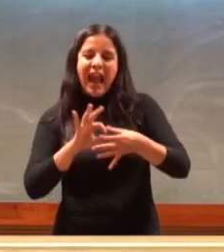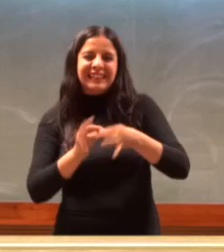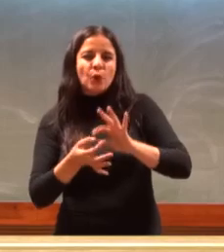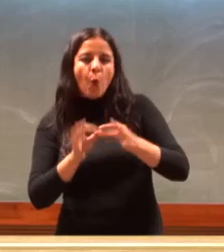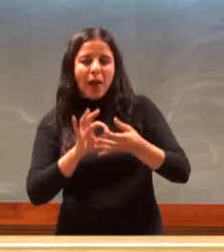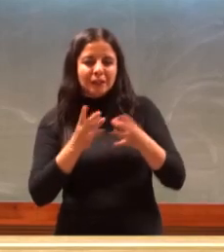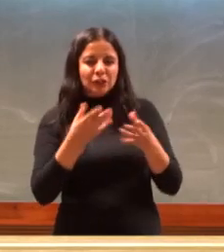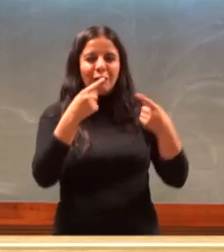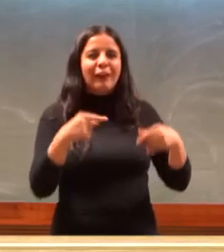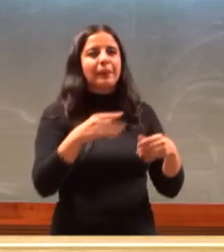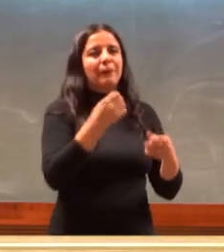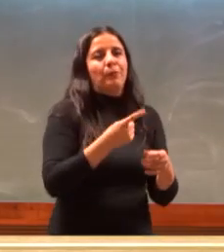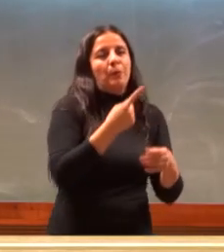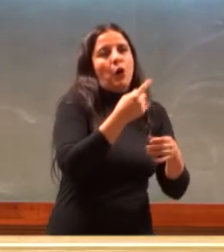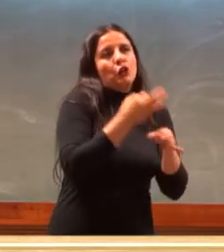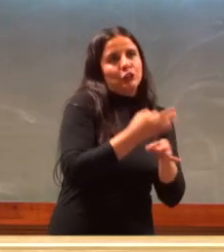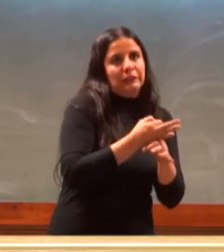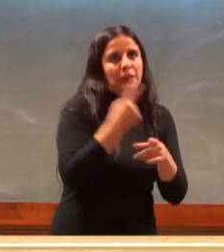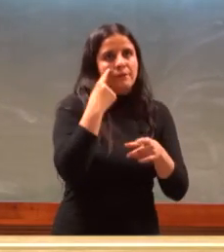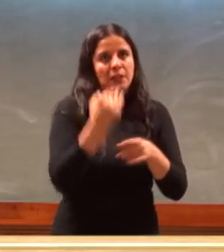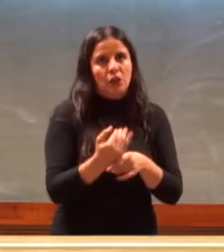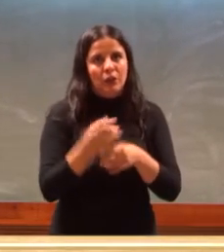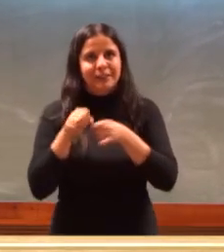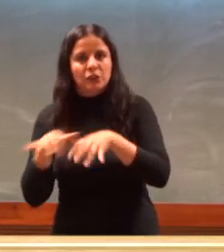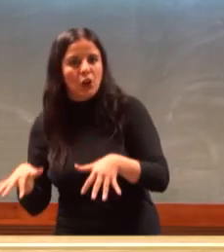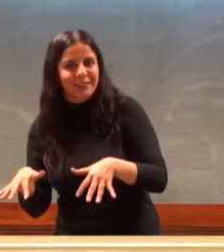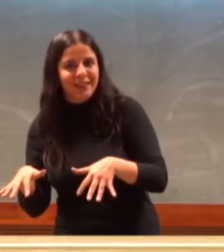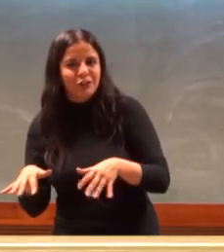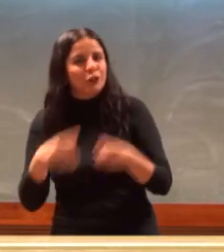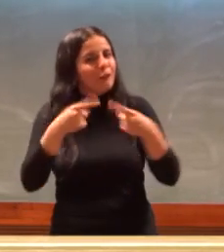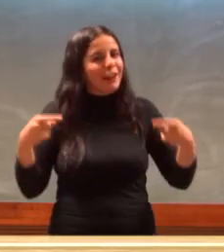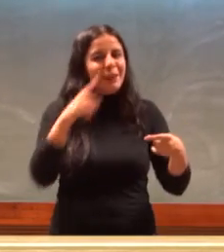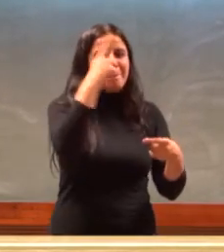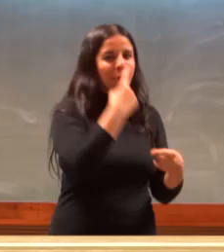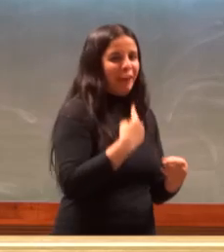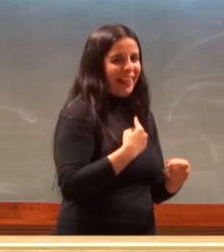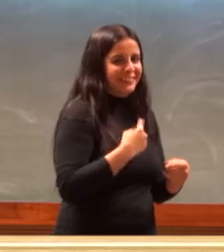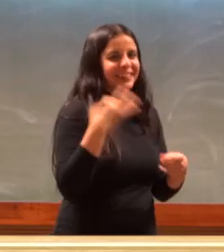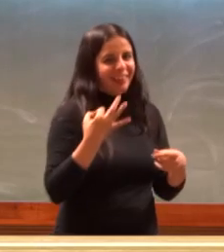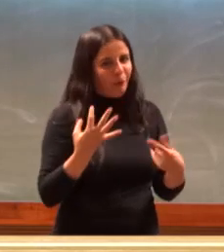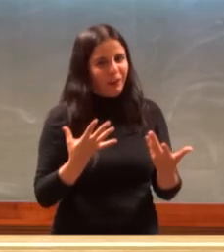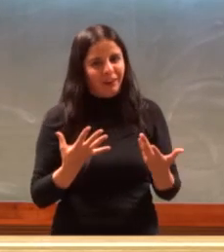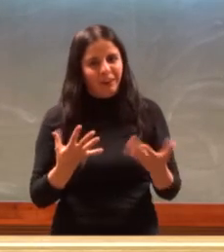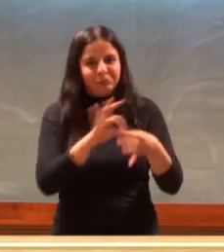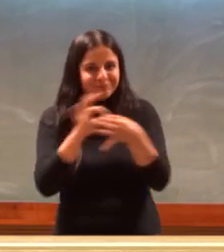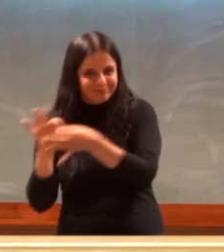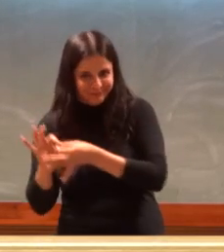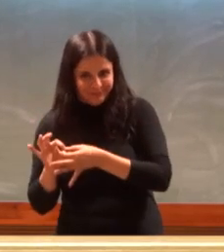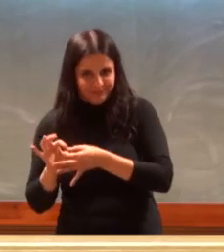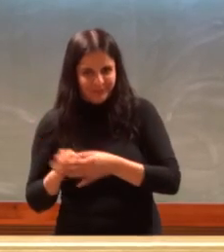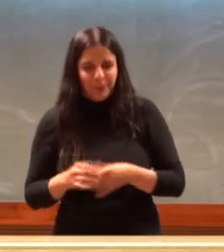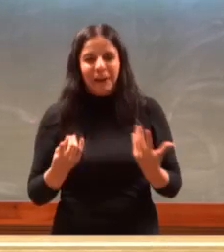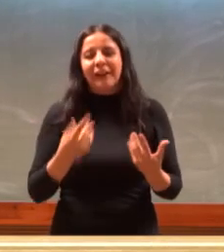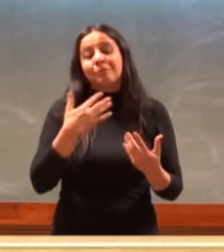perfiles de docente investigador extensionista digamos se potencien entre sí no que la investigación tender hacia la